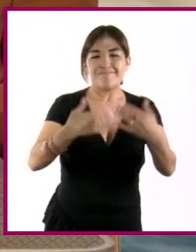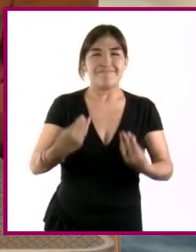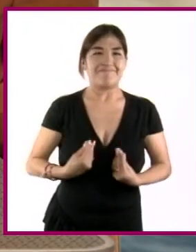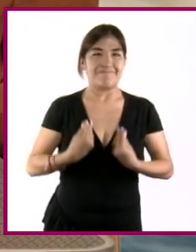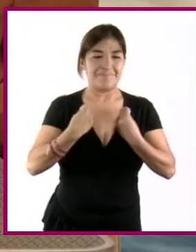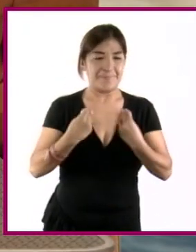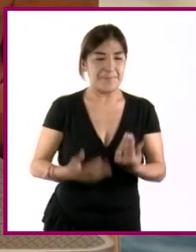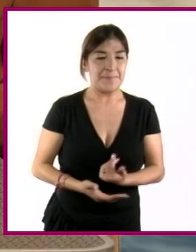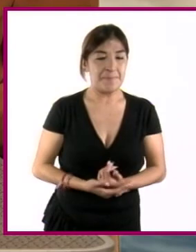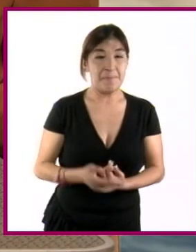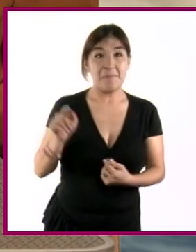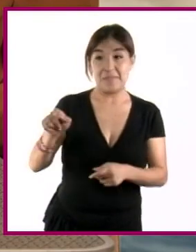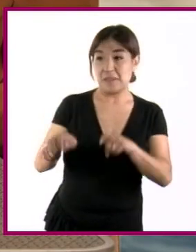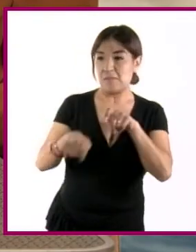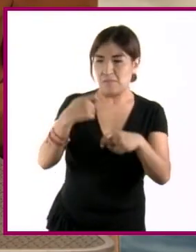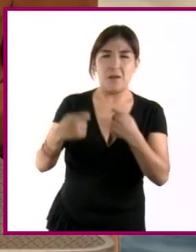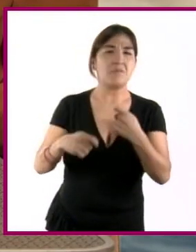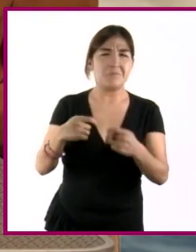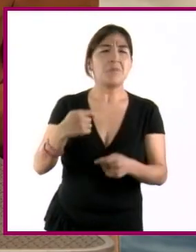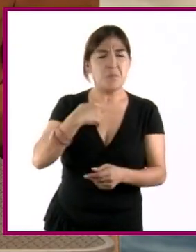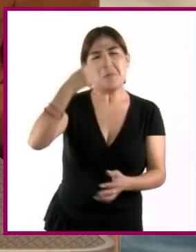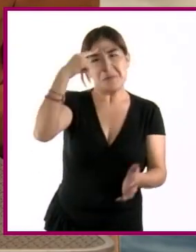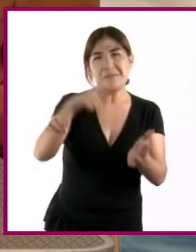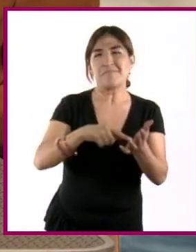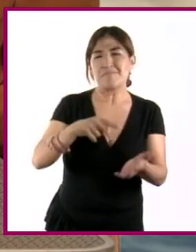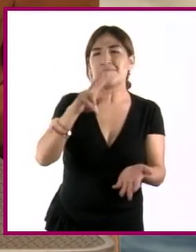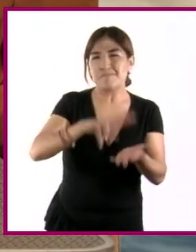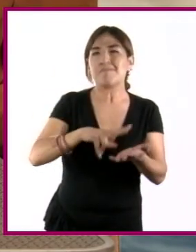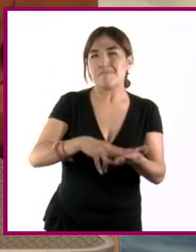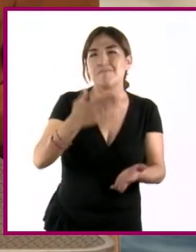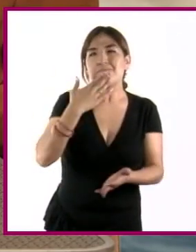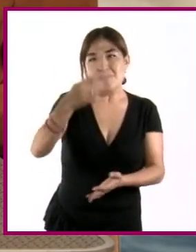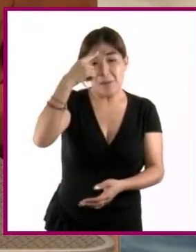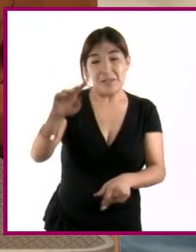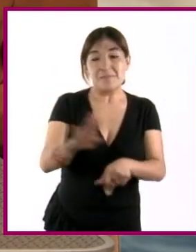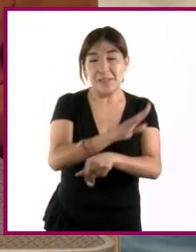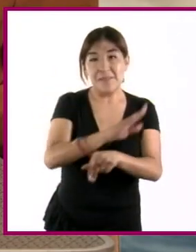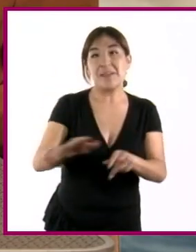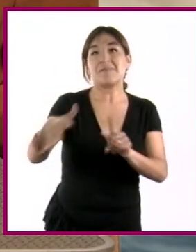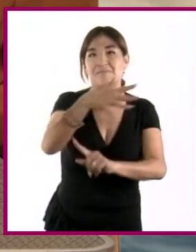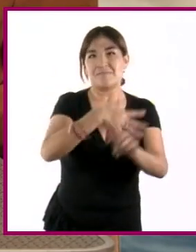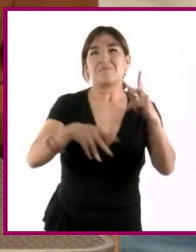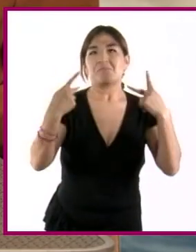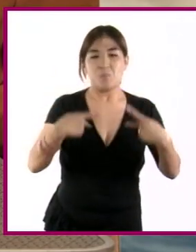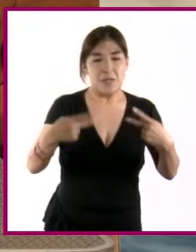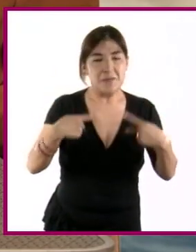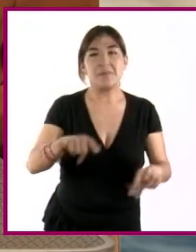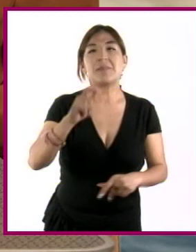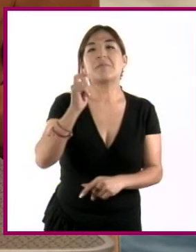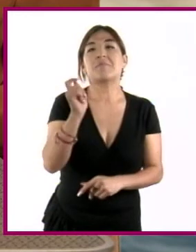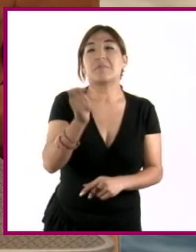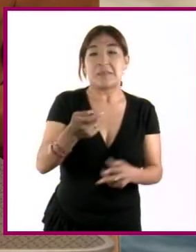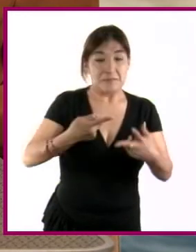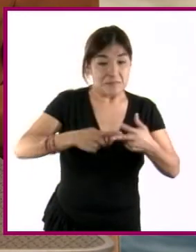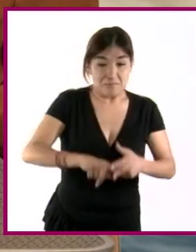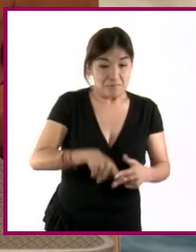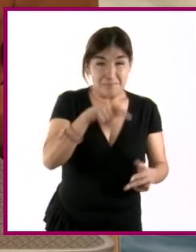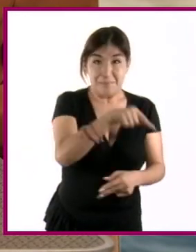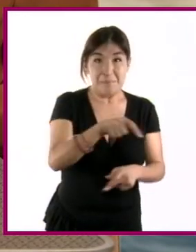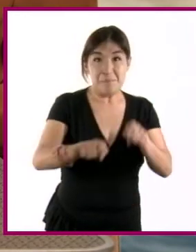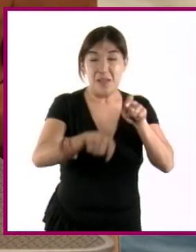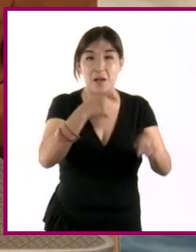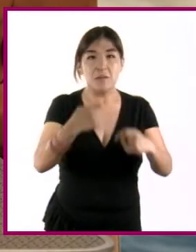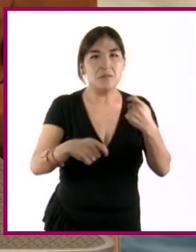creyendo que los plásticos son valiosos recursos que aportan numerosos beneficios a la sociedad. Desde sus inicios, los materiales